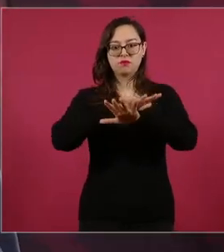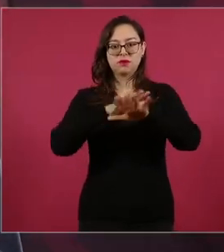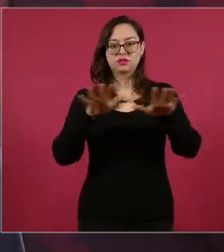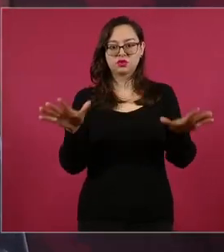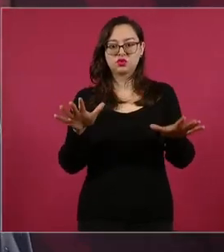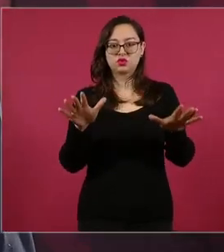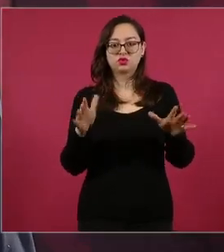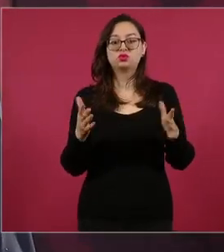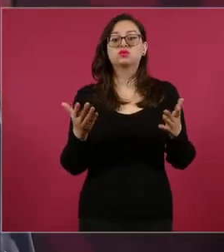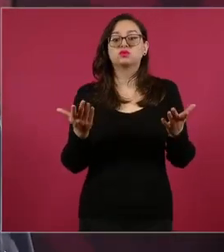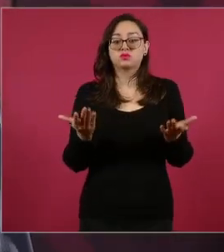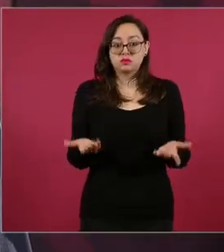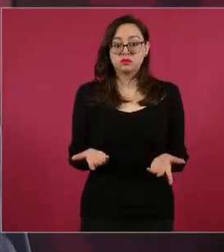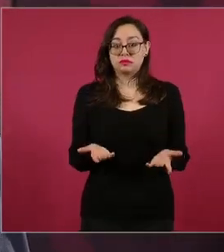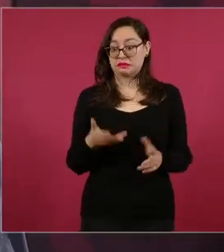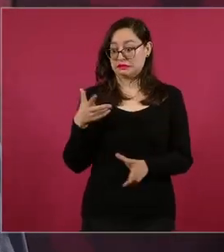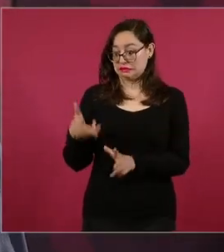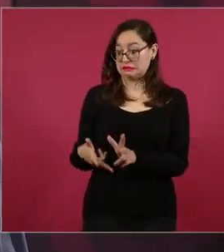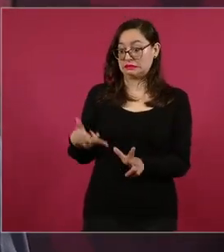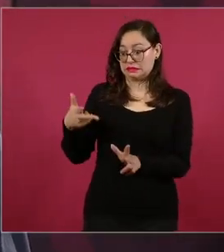estamos operando,